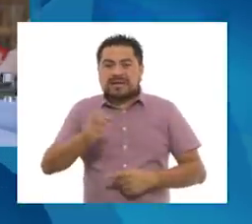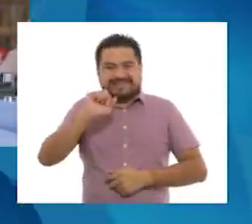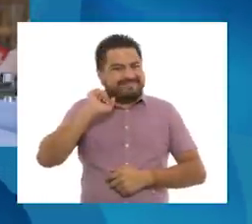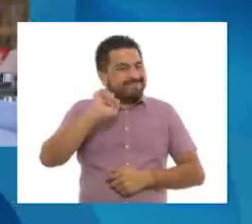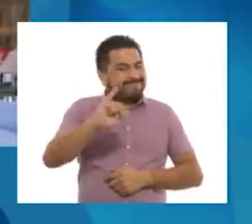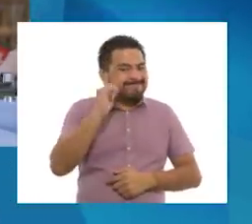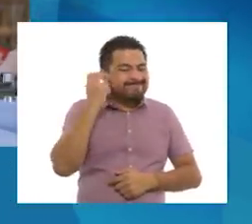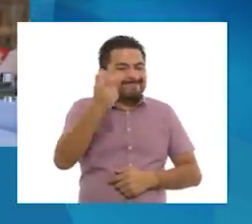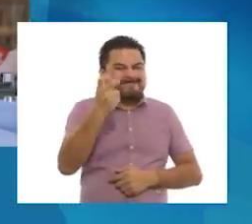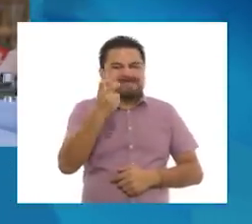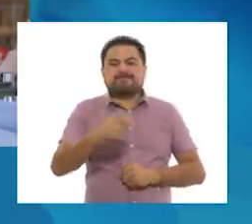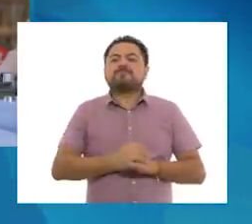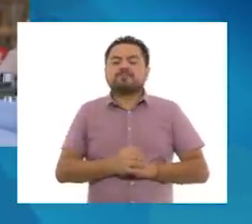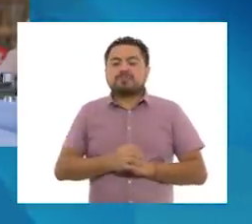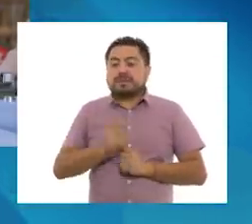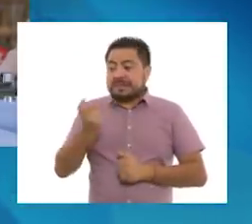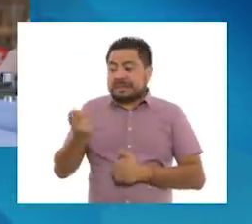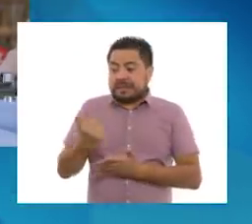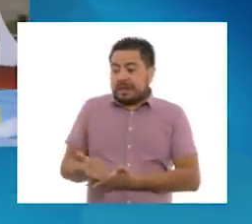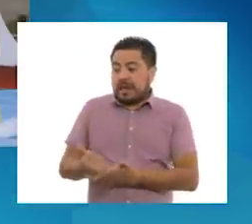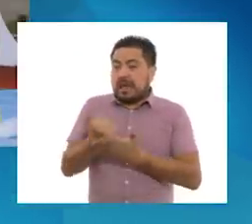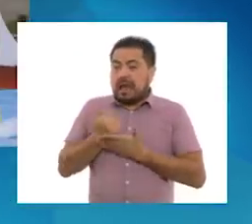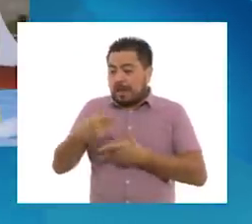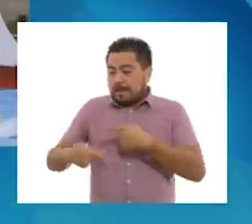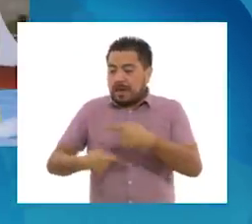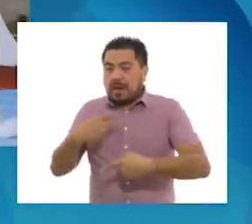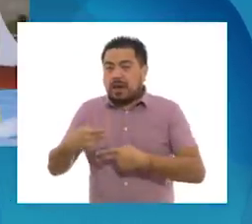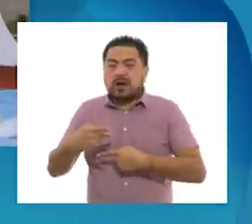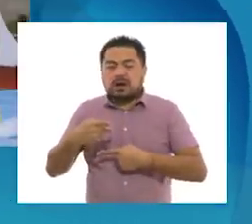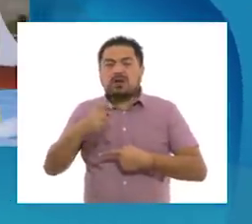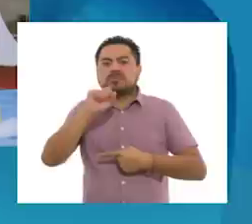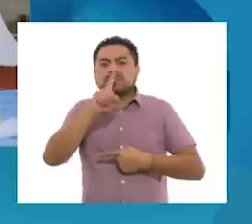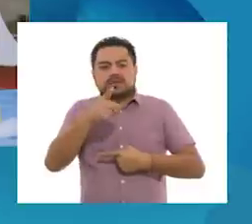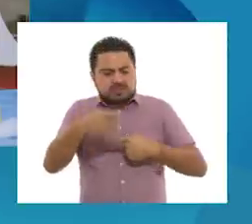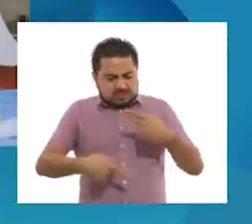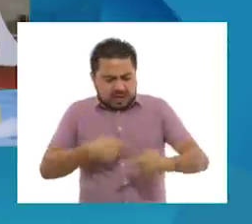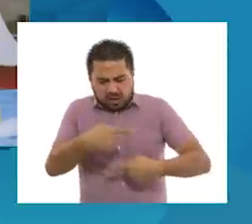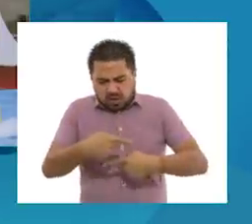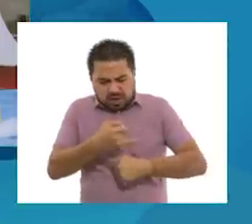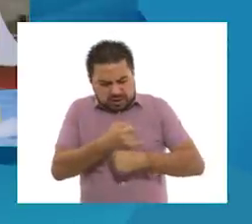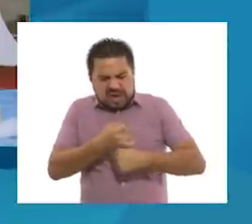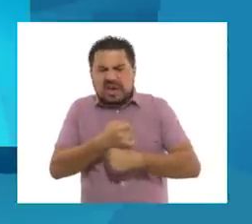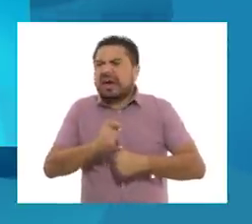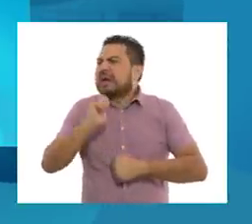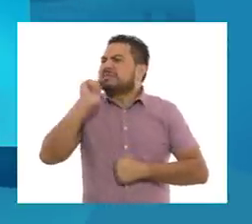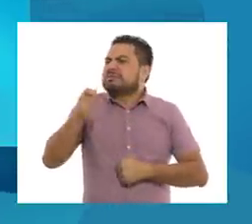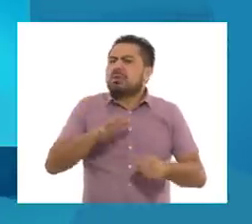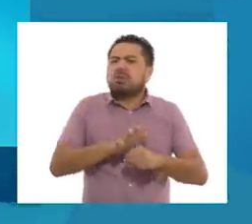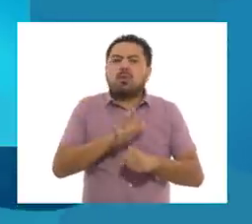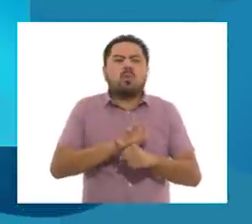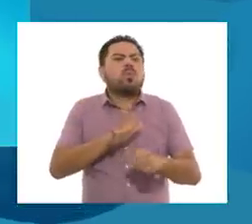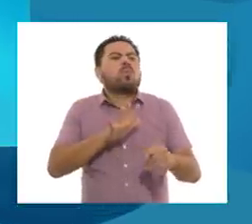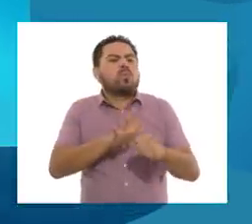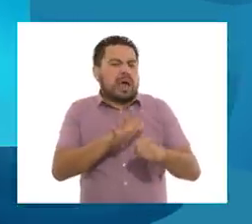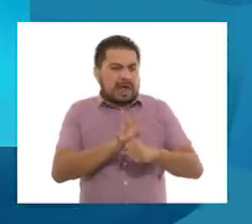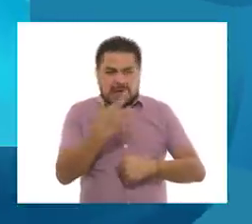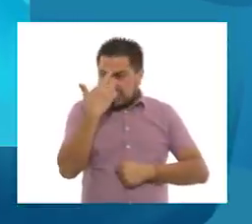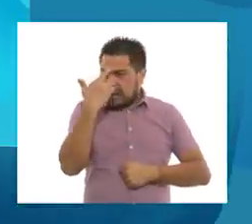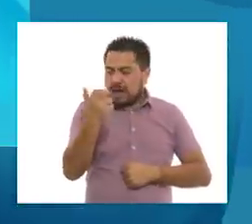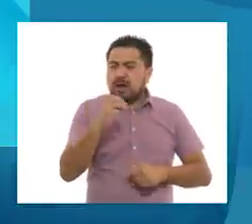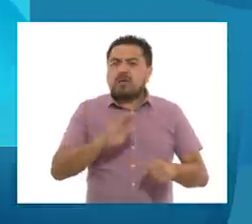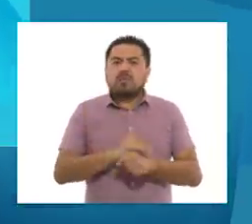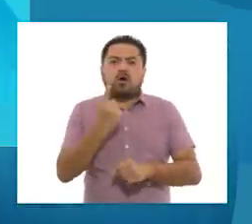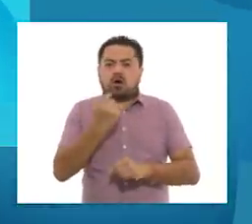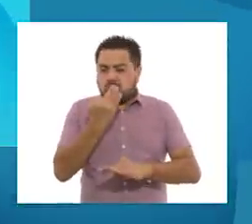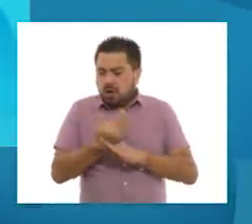¡Exacto! Celeste nos ayudó con las preguntas. Las preguntas que investigamos fueron: ¿cuáles son las razones por las que